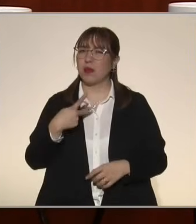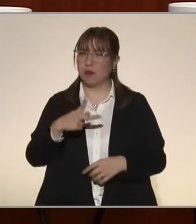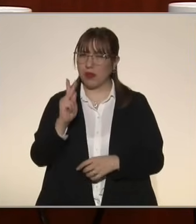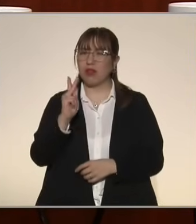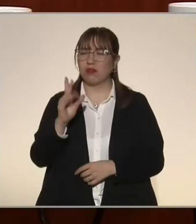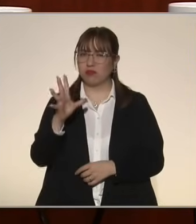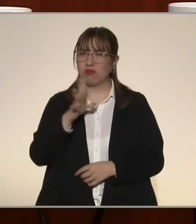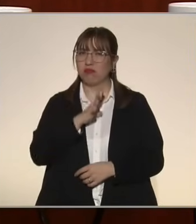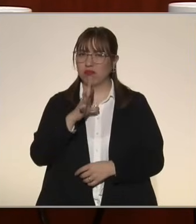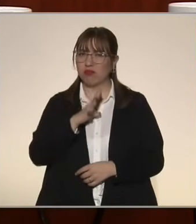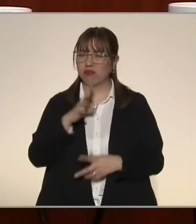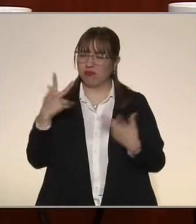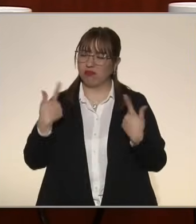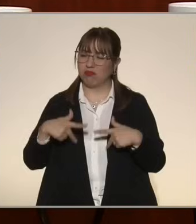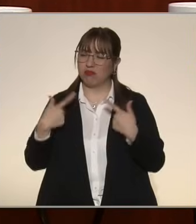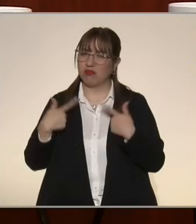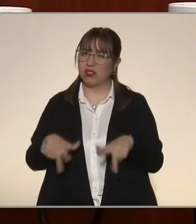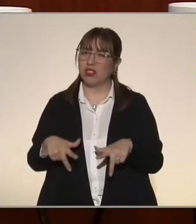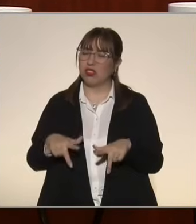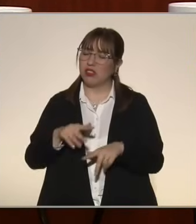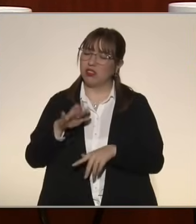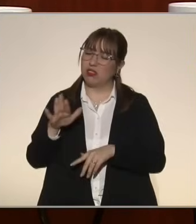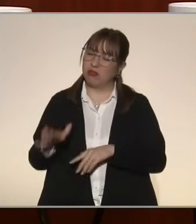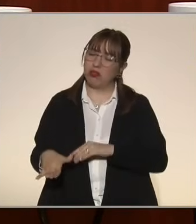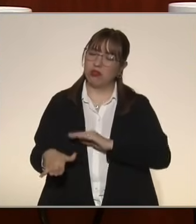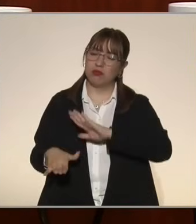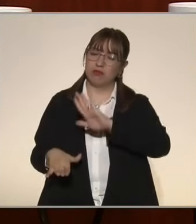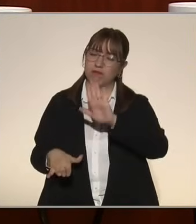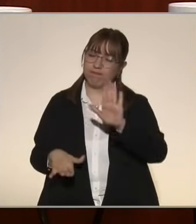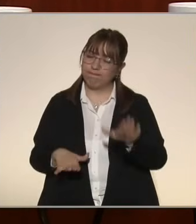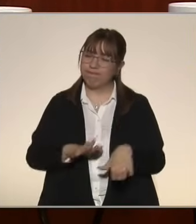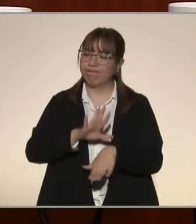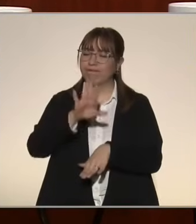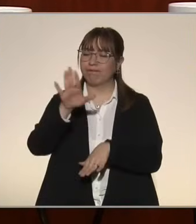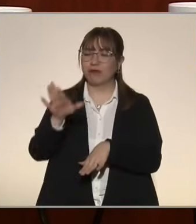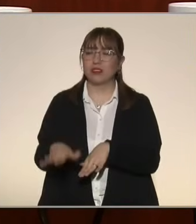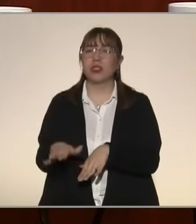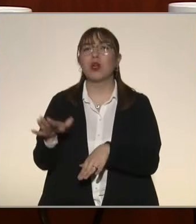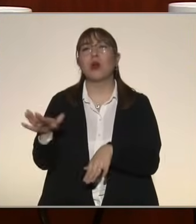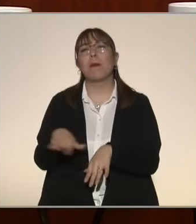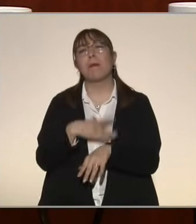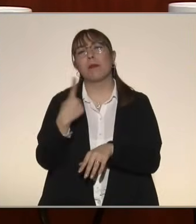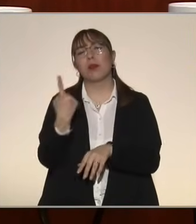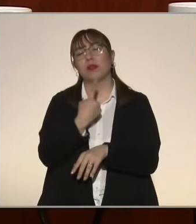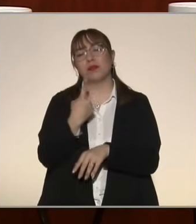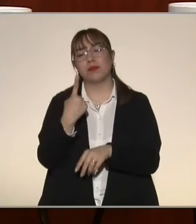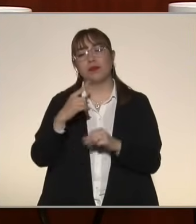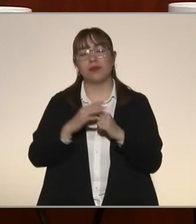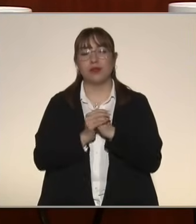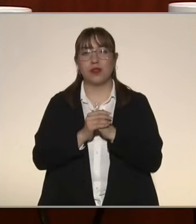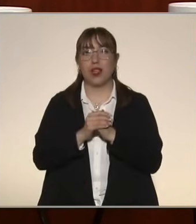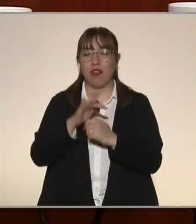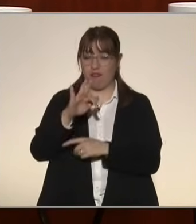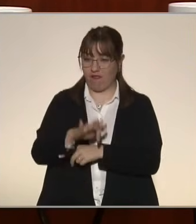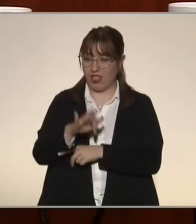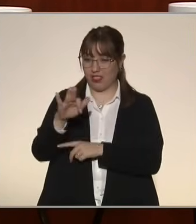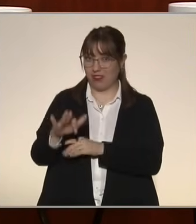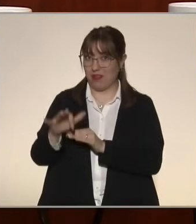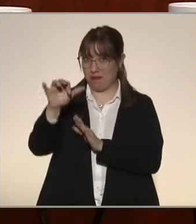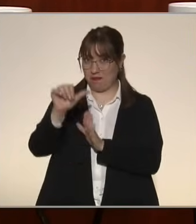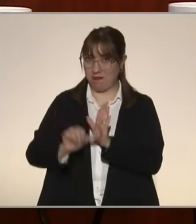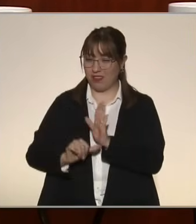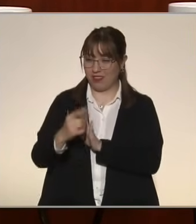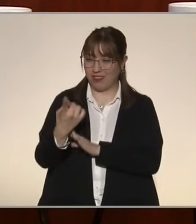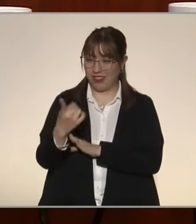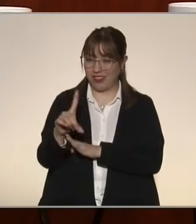pérdida porque es una época en donde se supone, se carga esto que platicábamos al inicio, se carga de una expectativa de